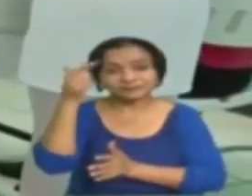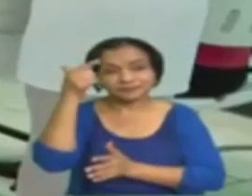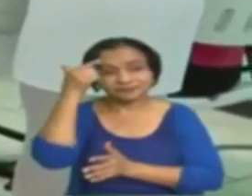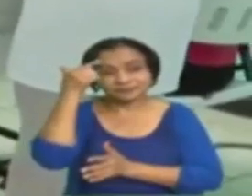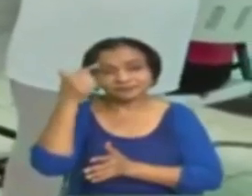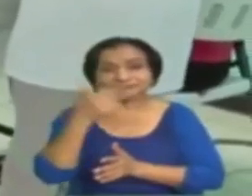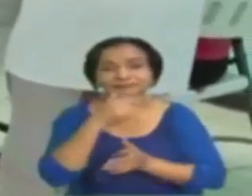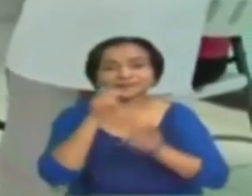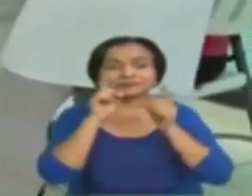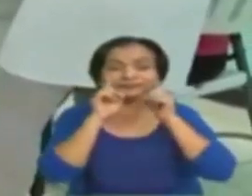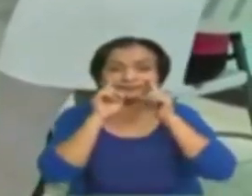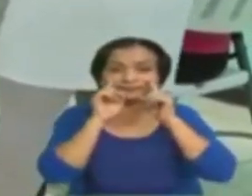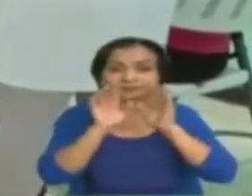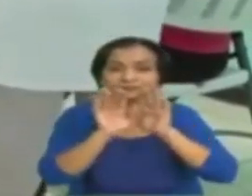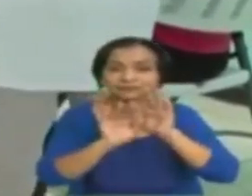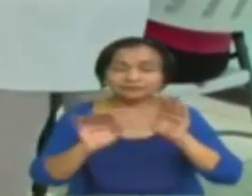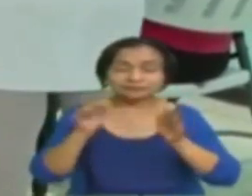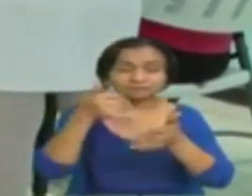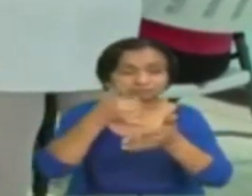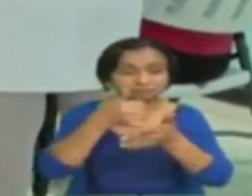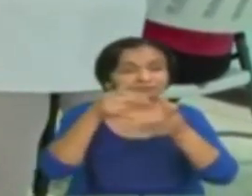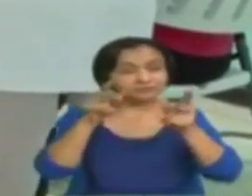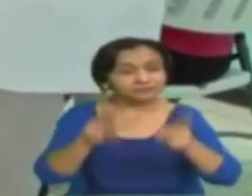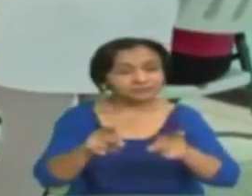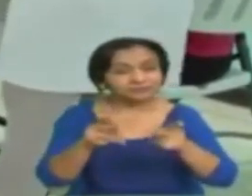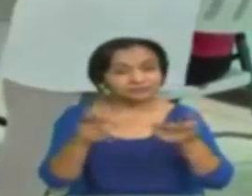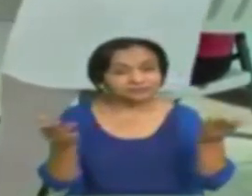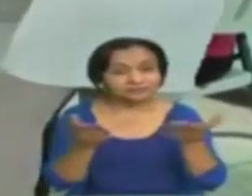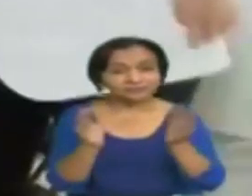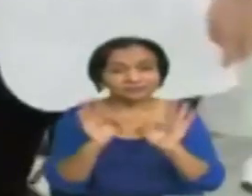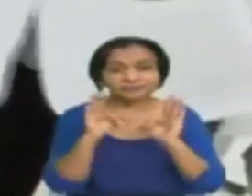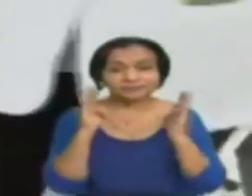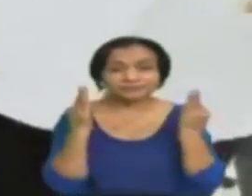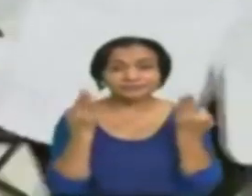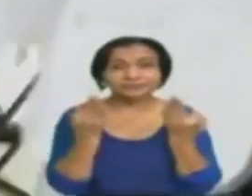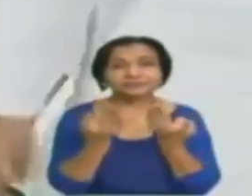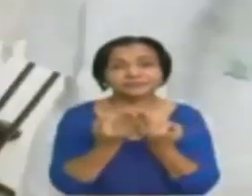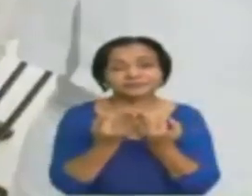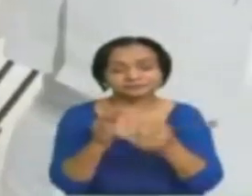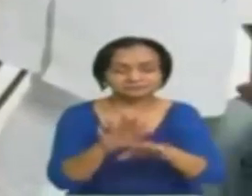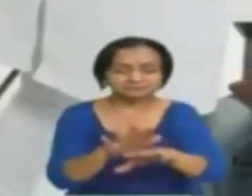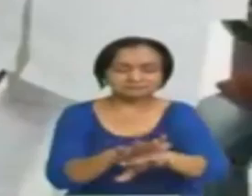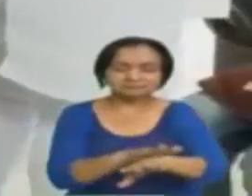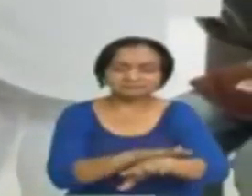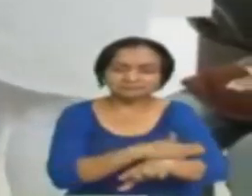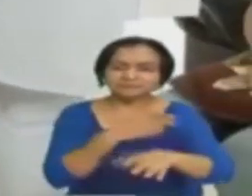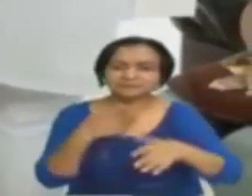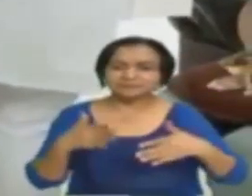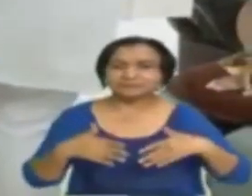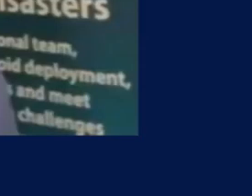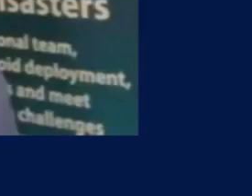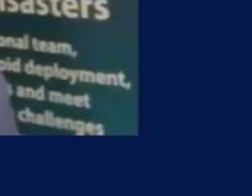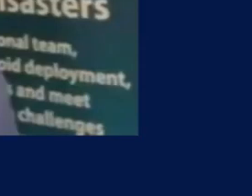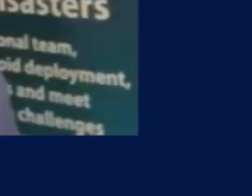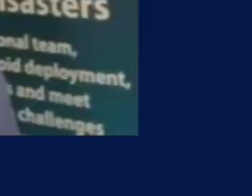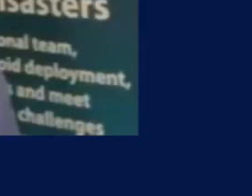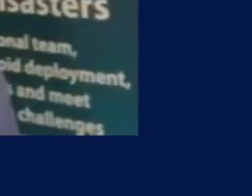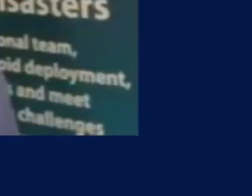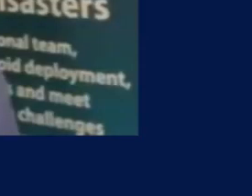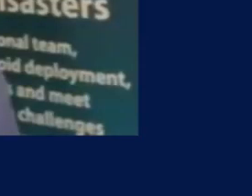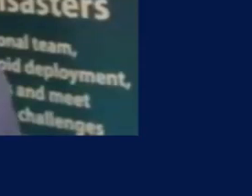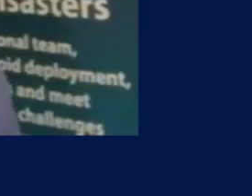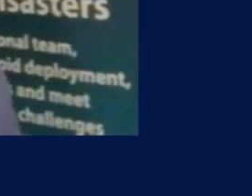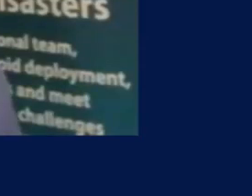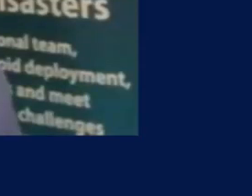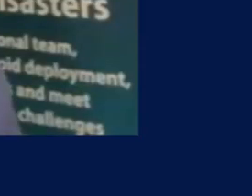nicaragua trabaja muy de cerca con el programa de inmunización del programa ampliado de inmunizaciones del ministerio de salud en ese